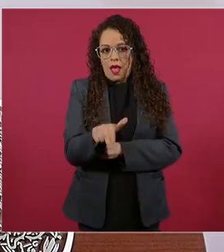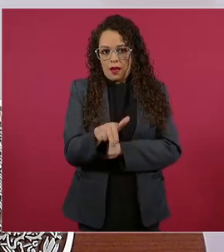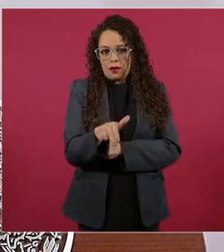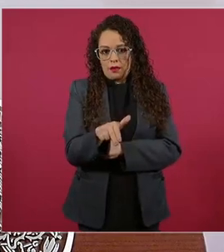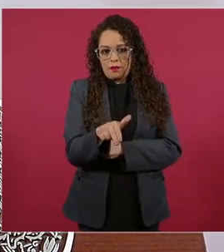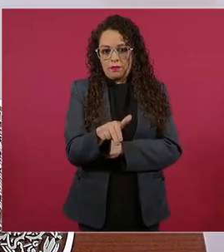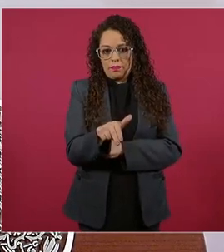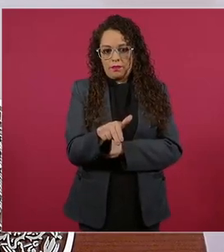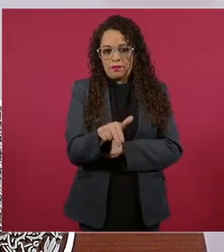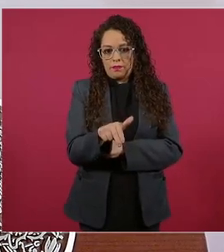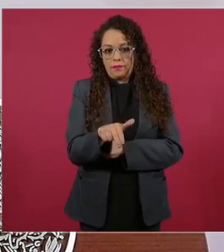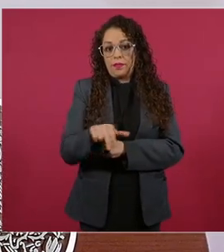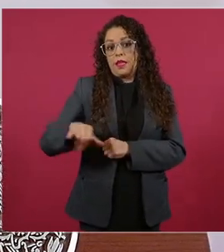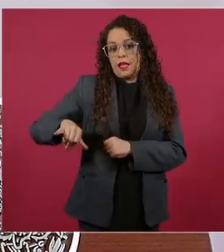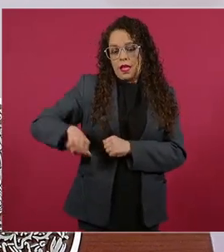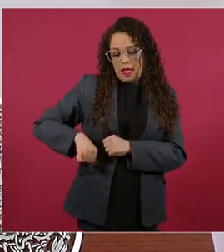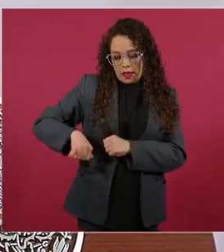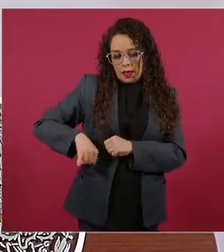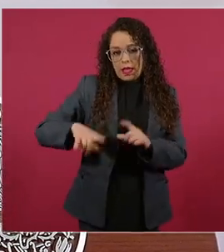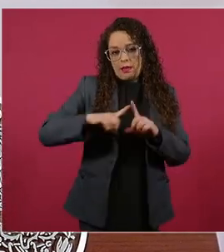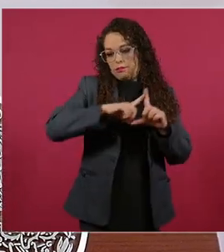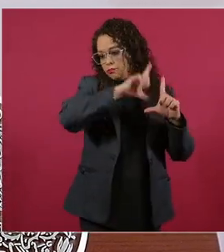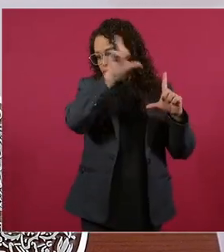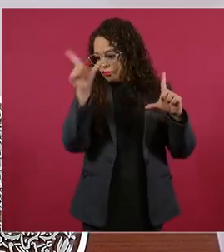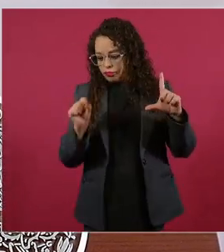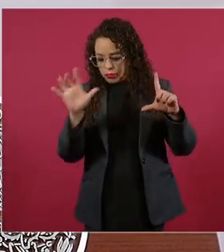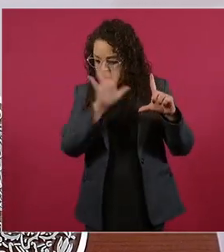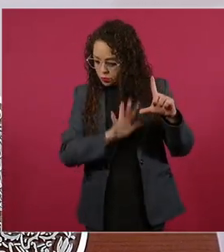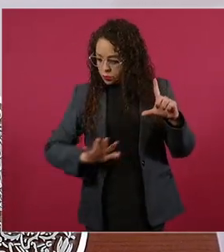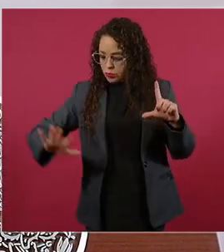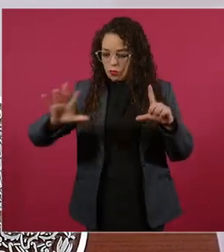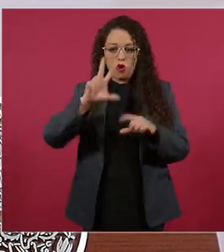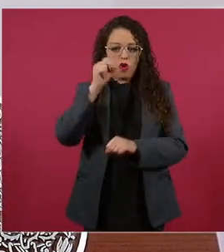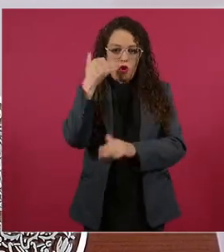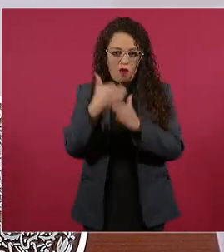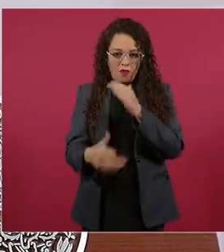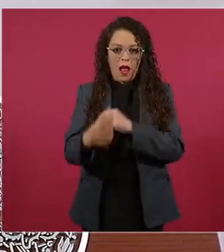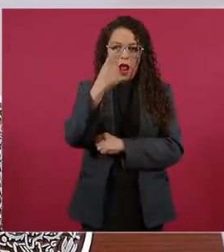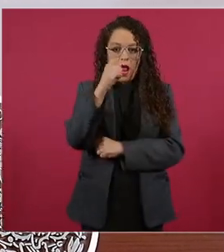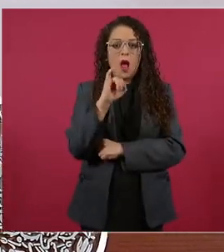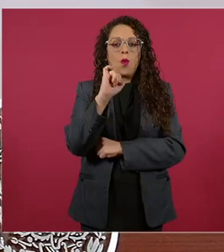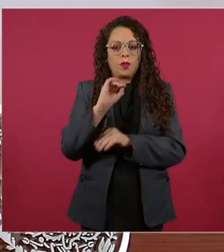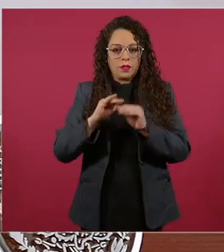aquí, en el Valle de México. Ahora estuvimos